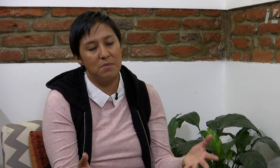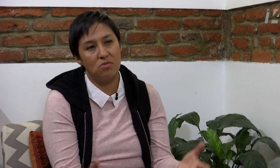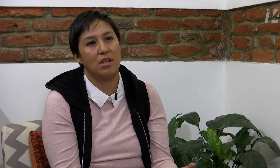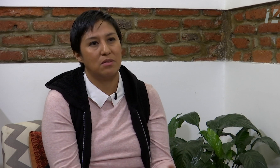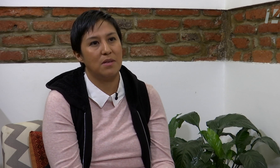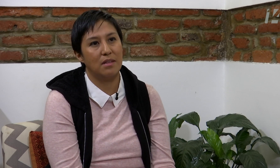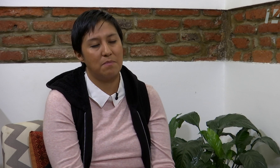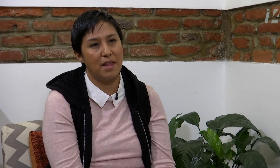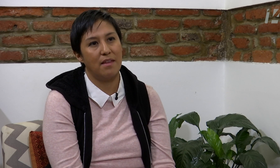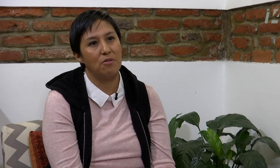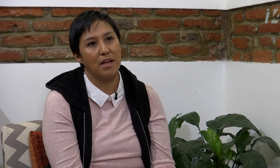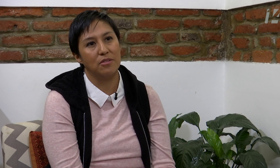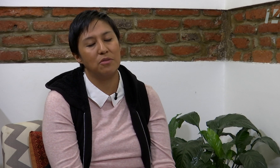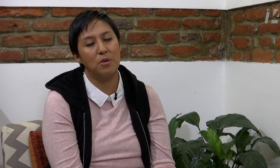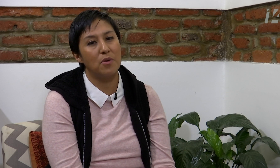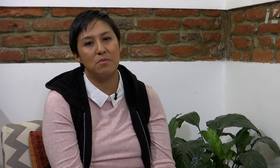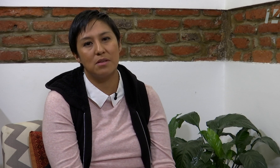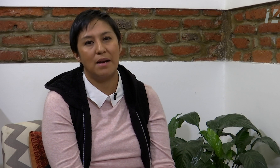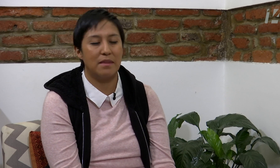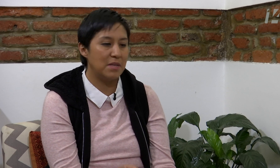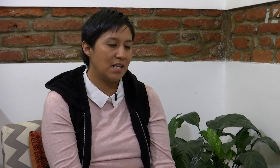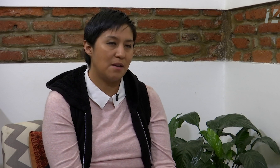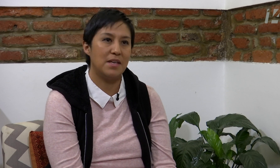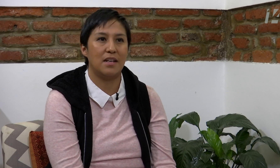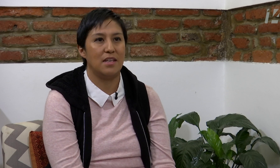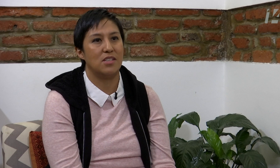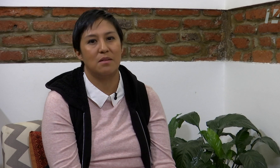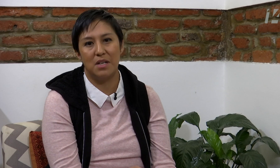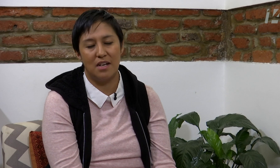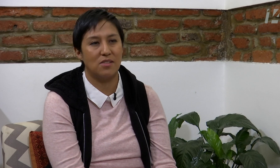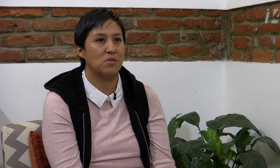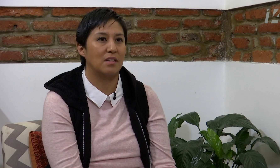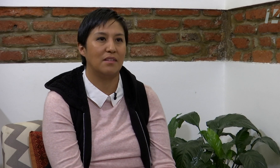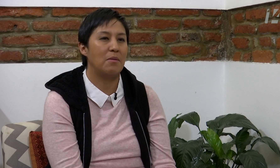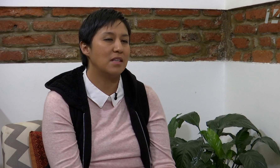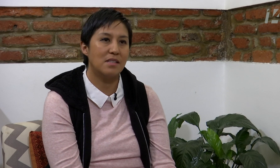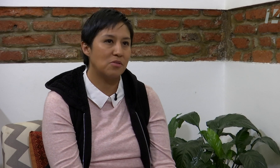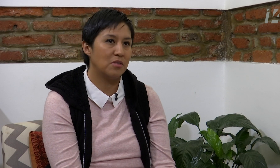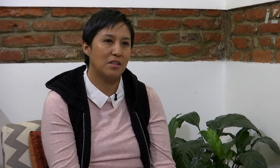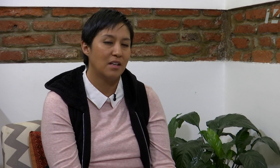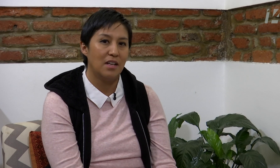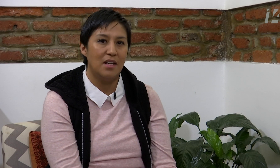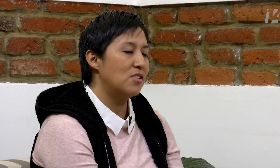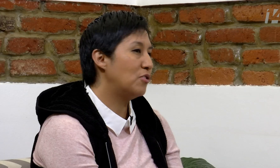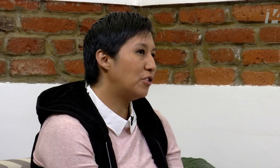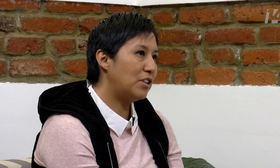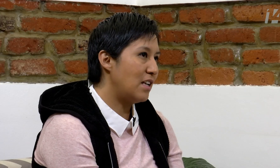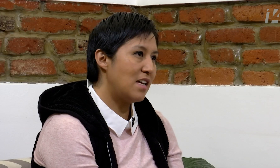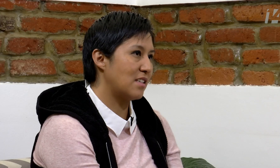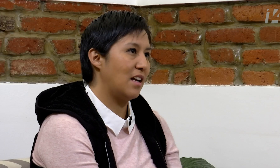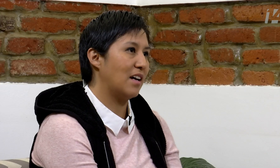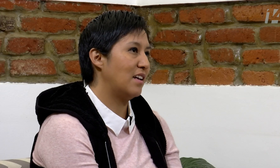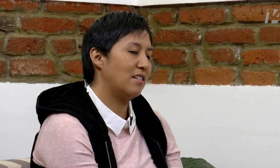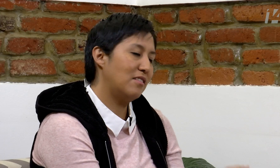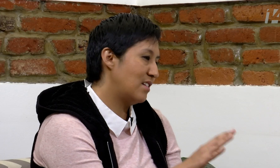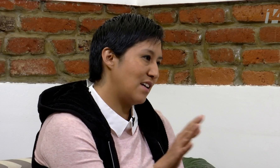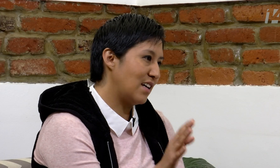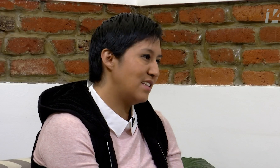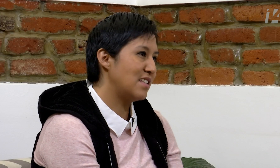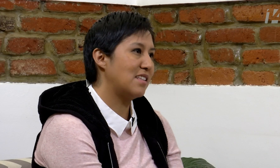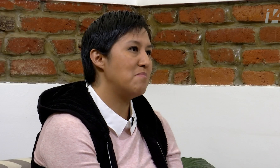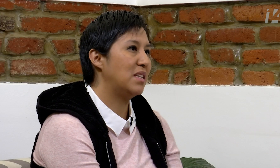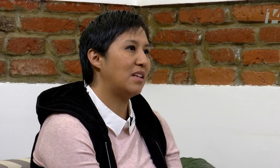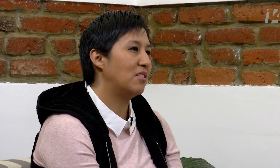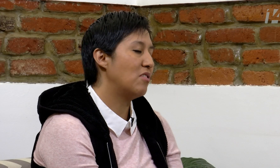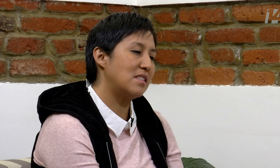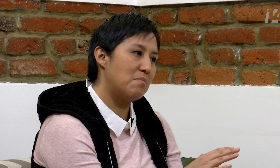en sí misma es una actividad depredadora. No podemos hablar de minería bien hecha, de minería sustentable. Esas son tonterías que la